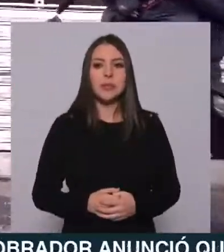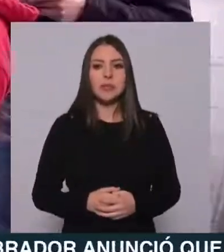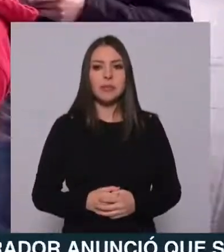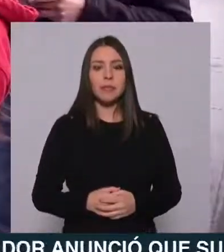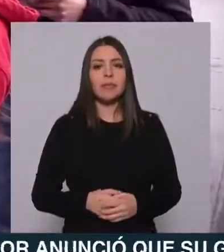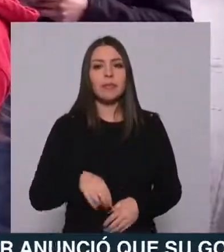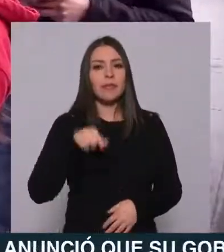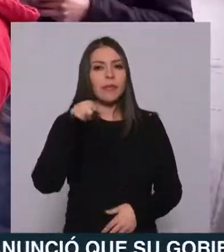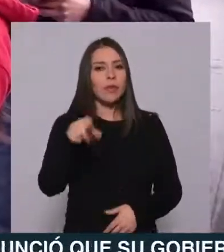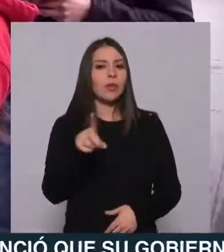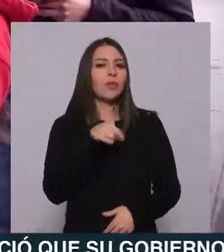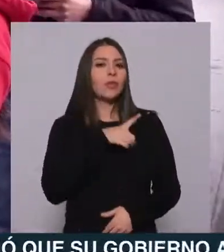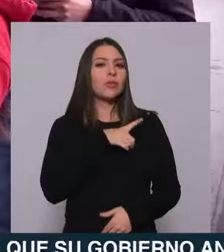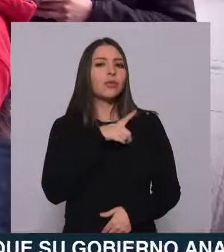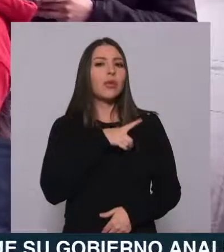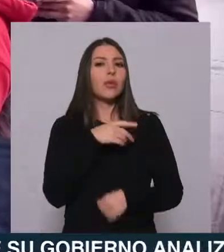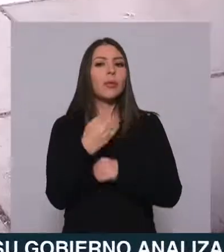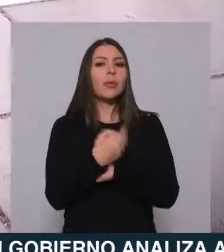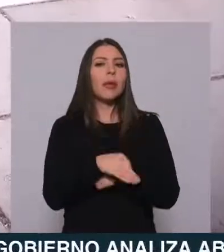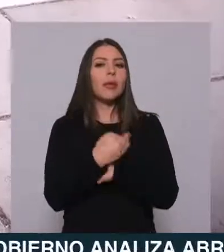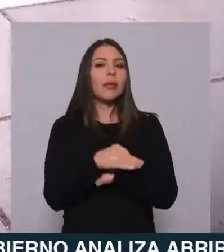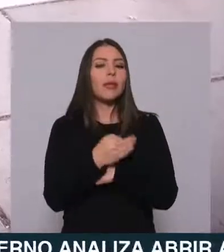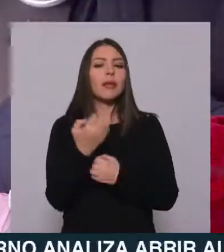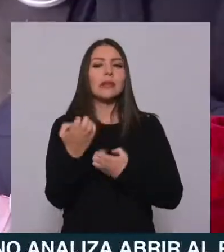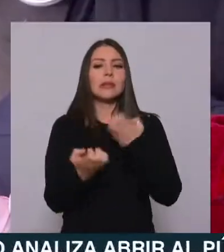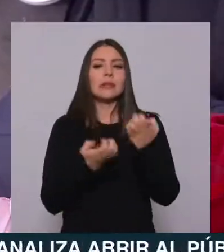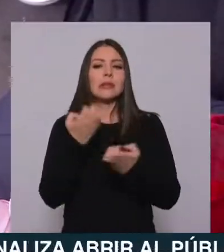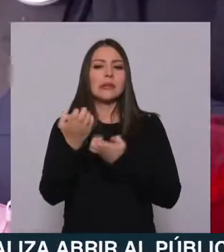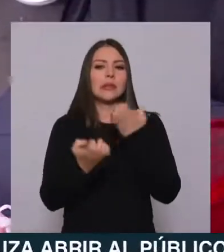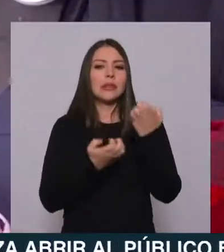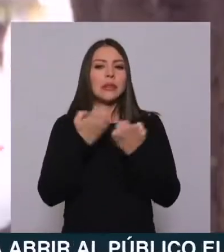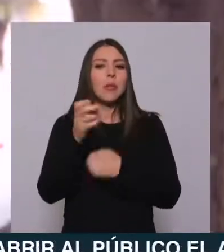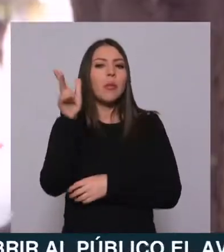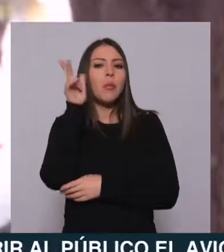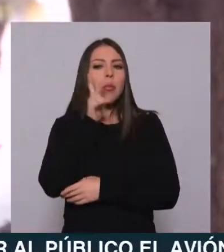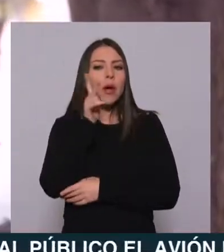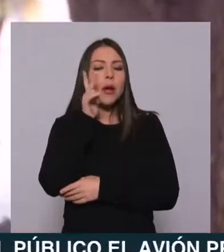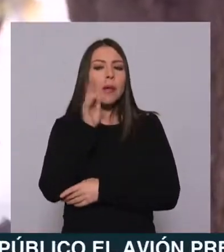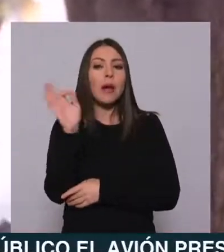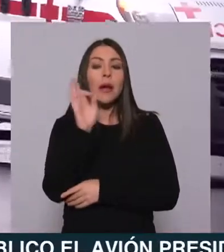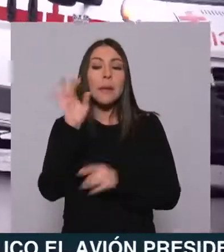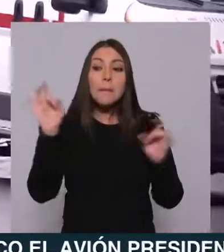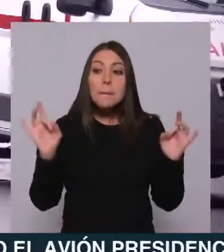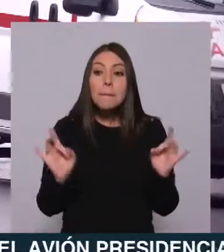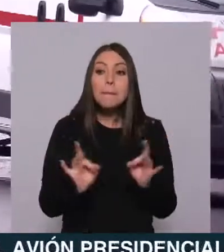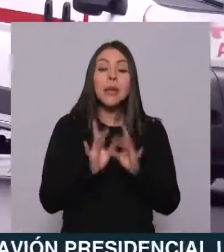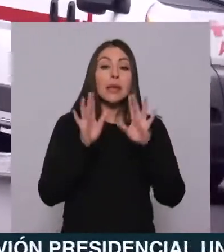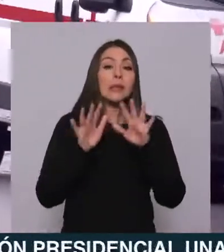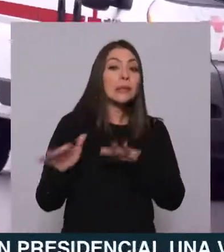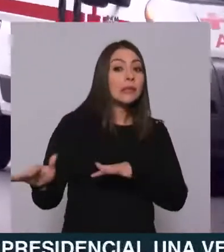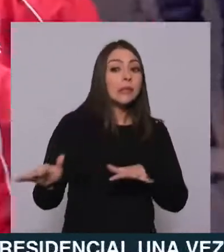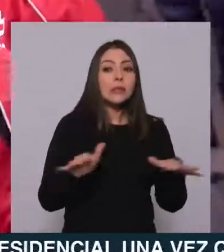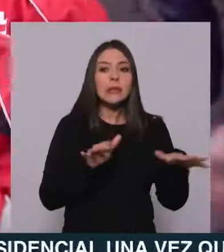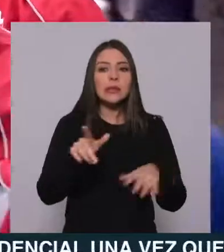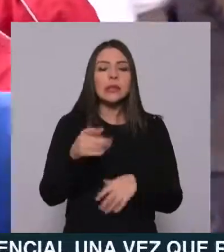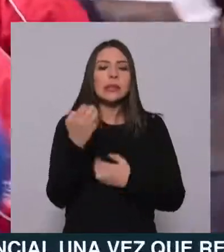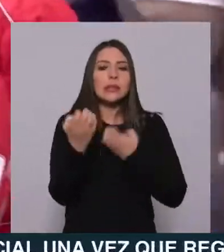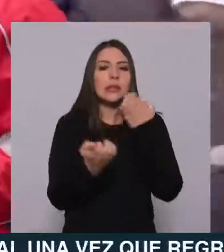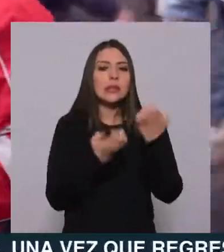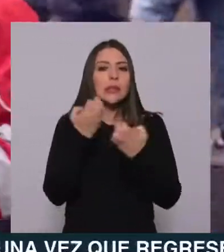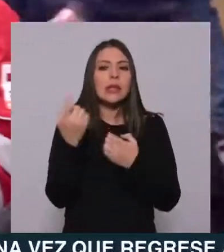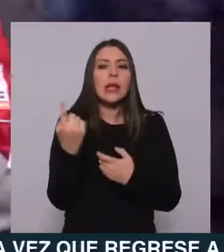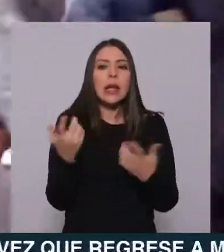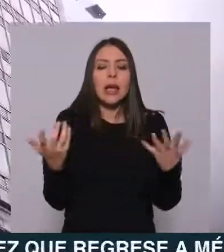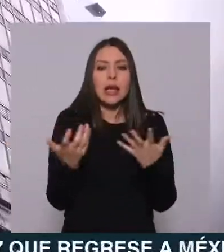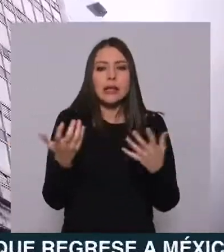Esto fue solo una simulación de rescate después de un sismo en la Ciudad de México, con lo que se demuestra el gran trabajo y labor de los voluntarios